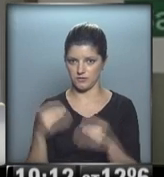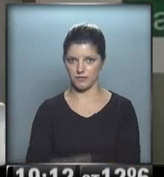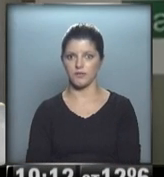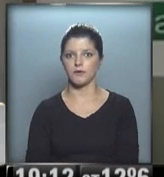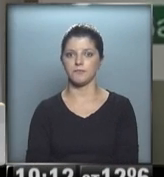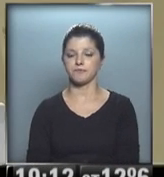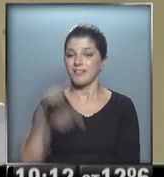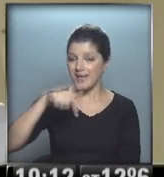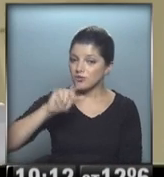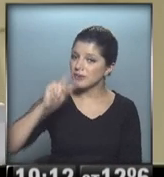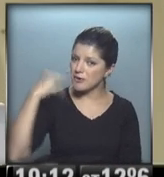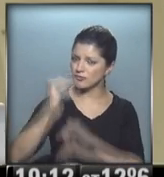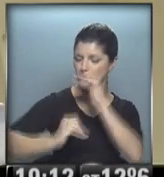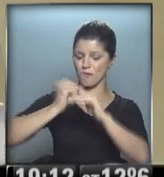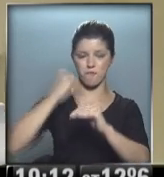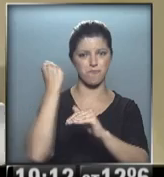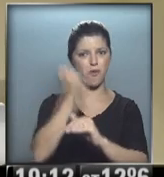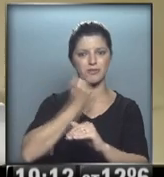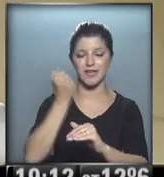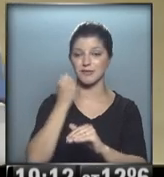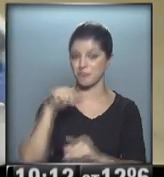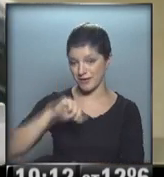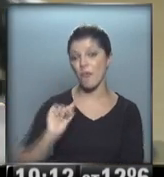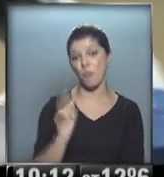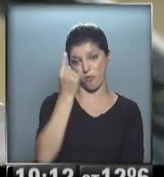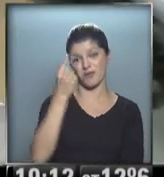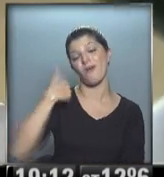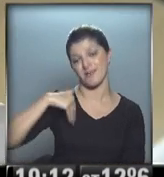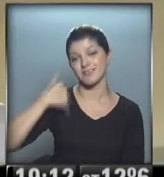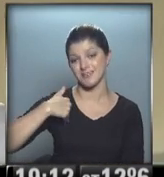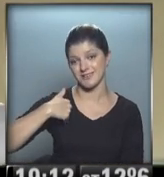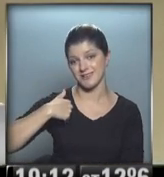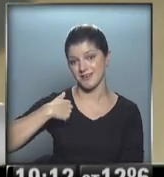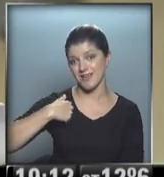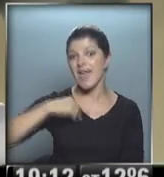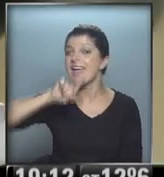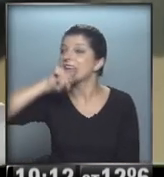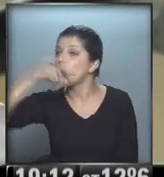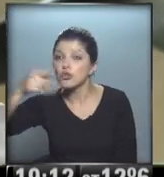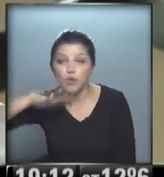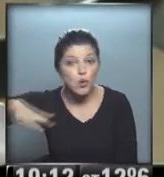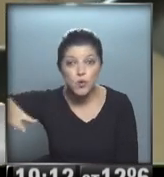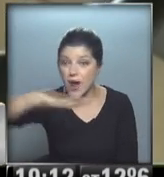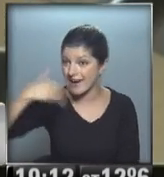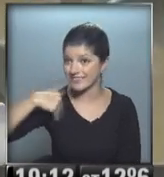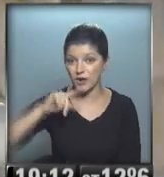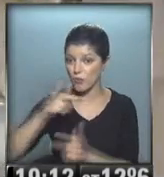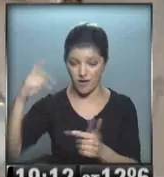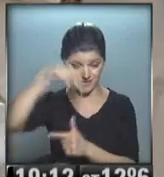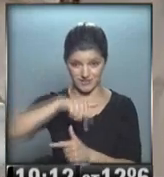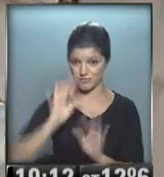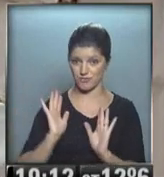un salto muy importante, es único en la Argentina, no existe en otro lugar en este país,